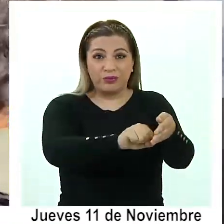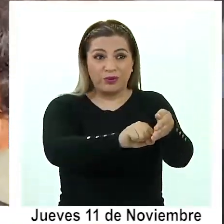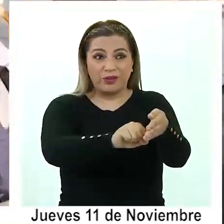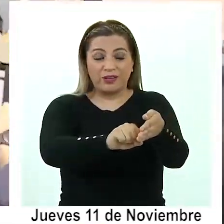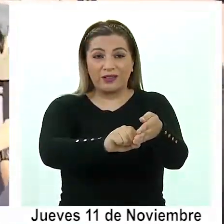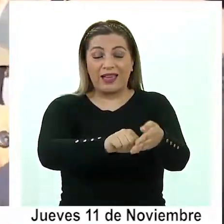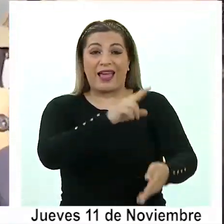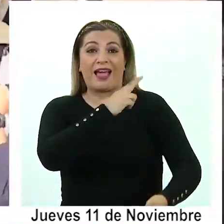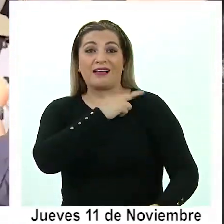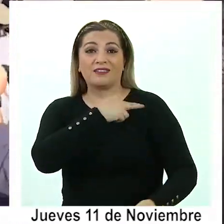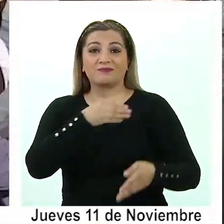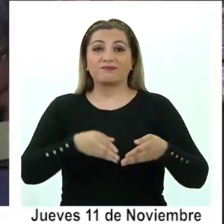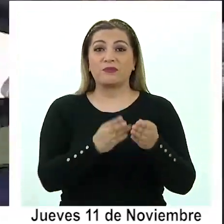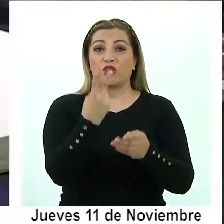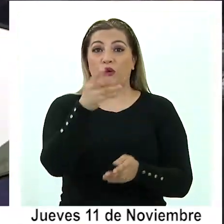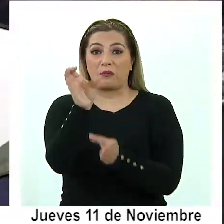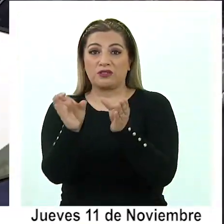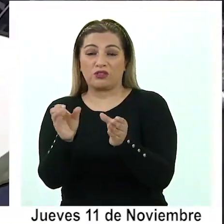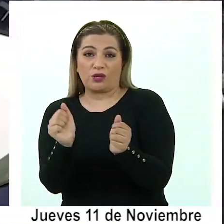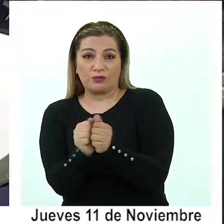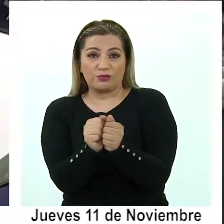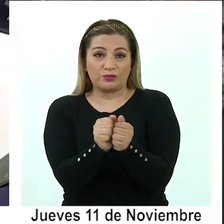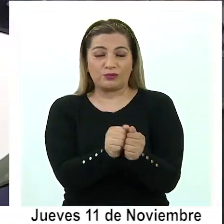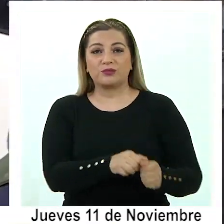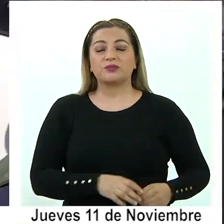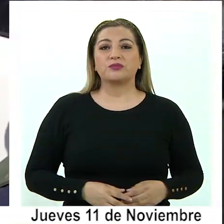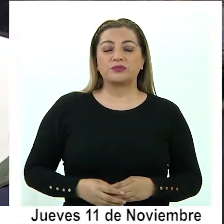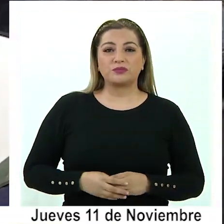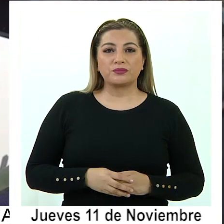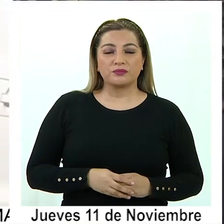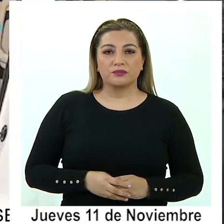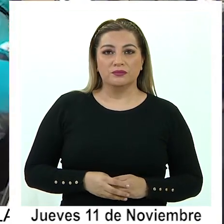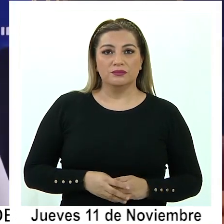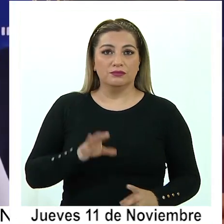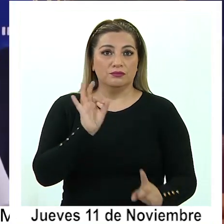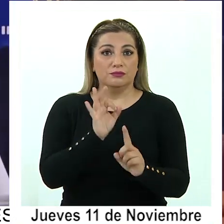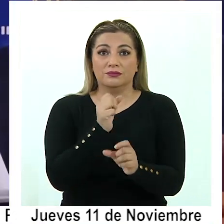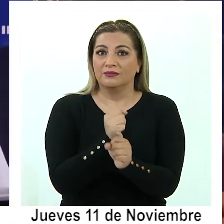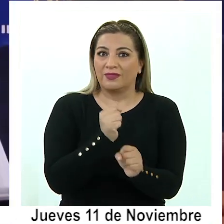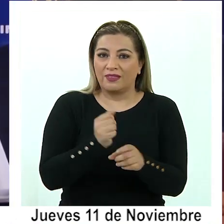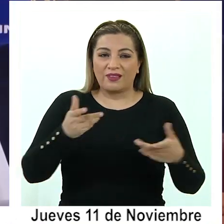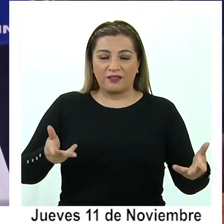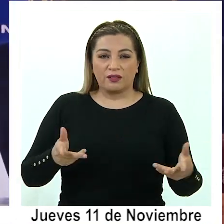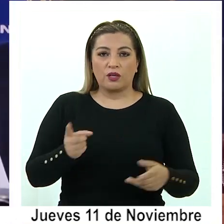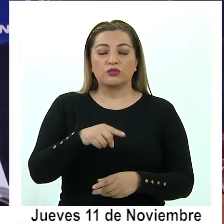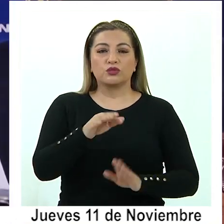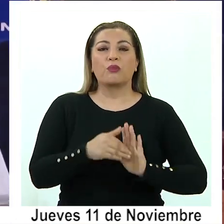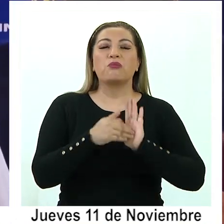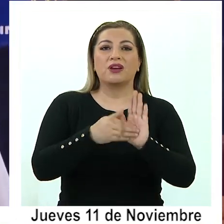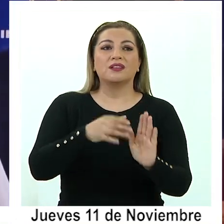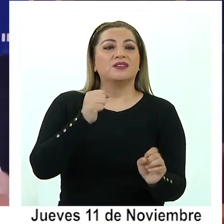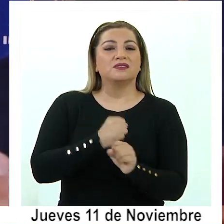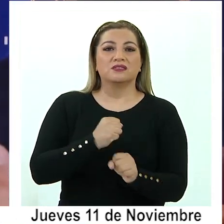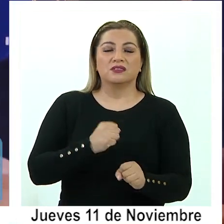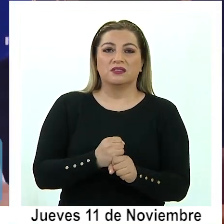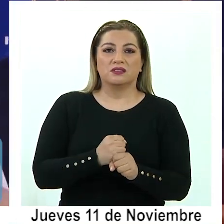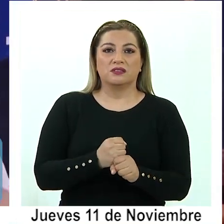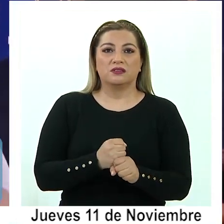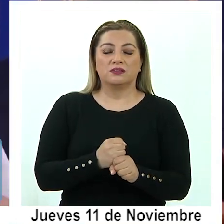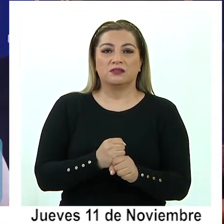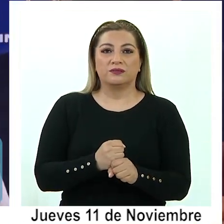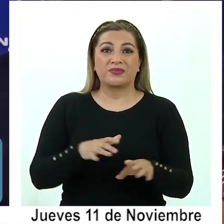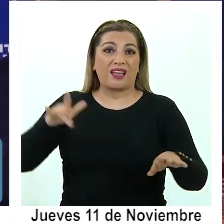barco y 2 tripulantes. En particular, en esta operación hay que destacar el empleo tanto de medios aeronavales de